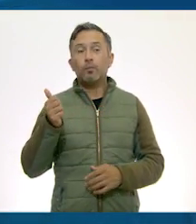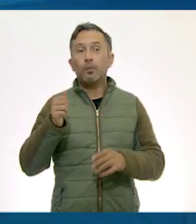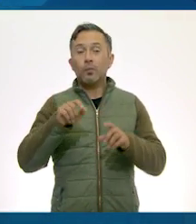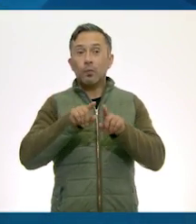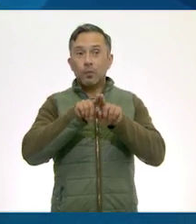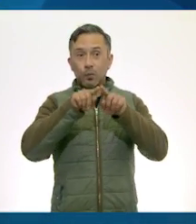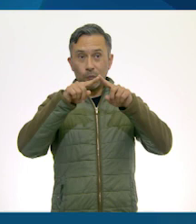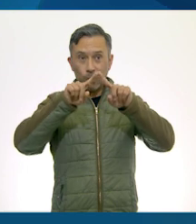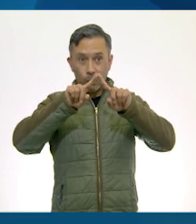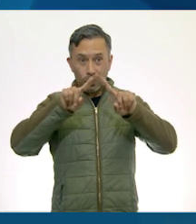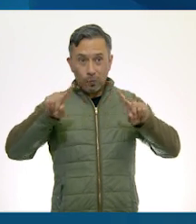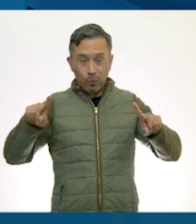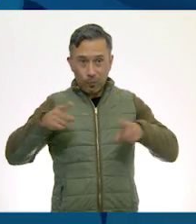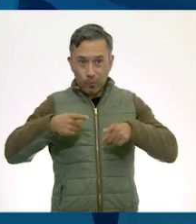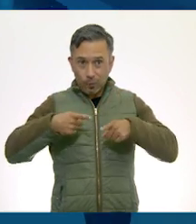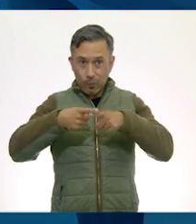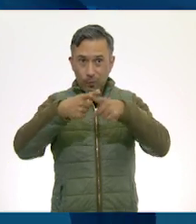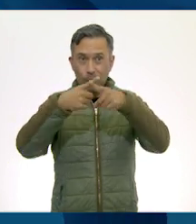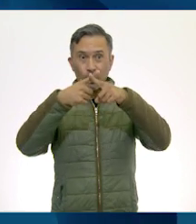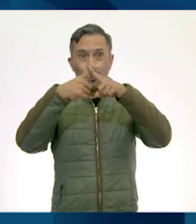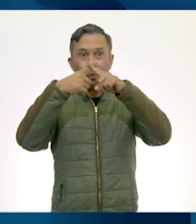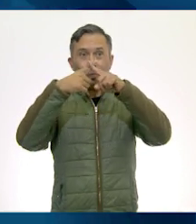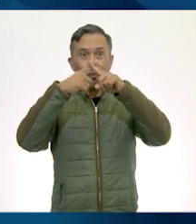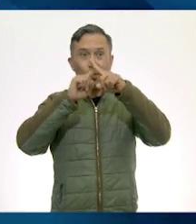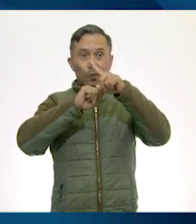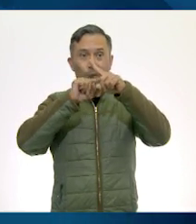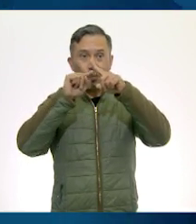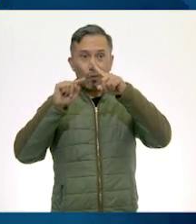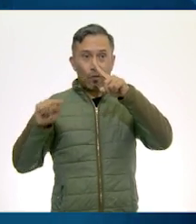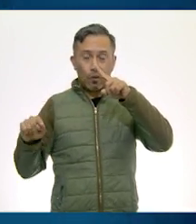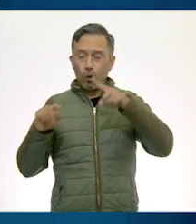Estos deben de ser mayores